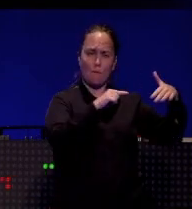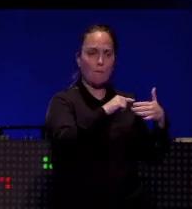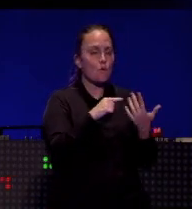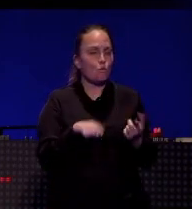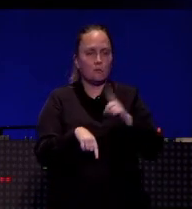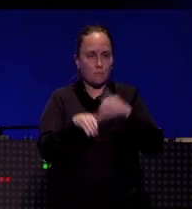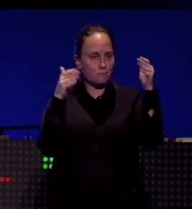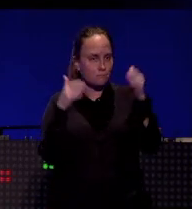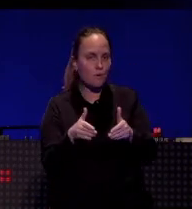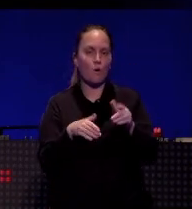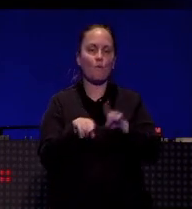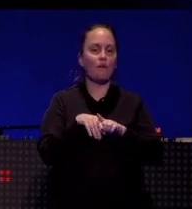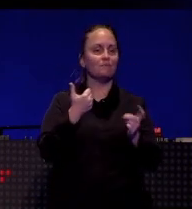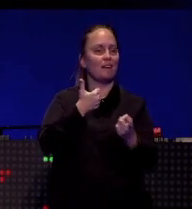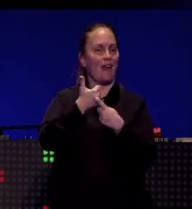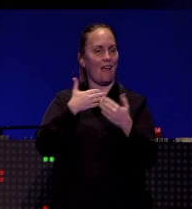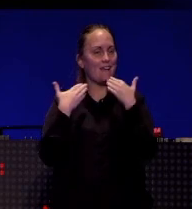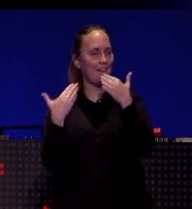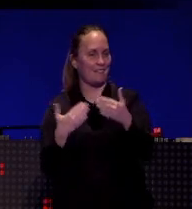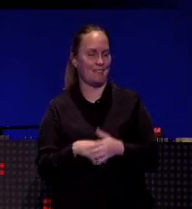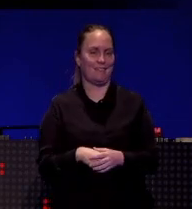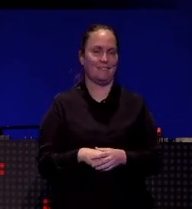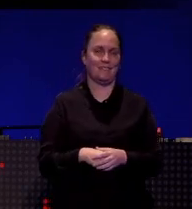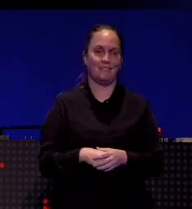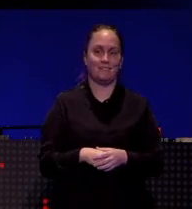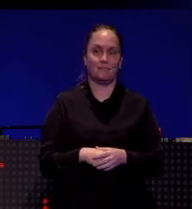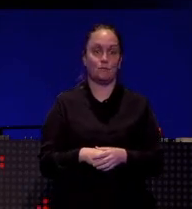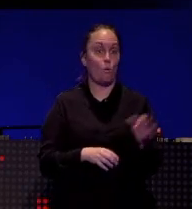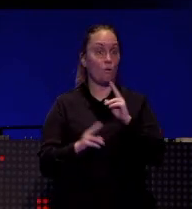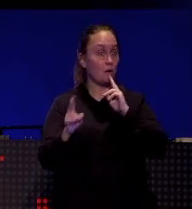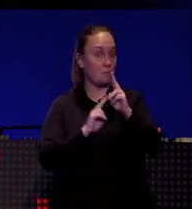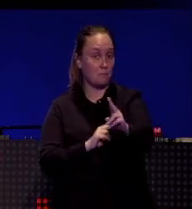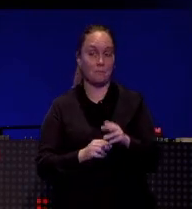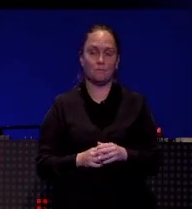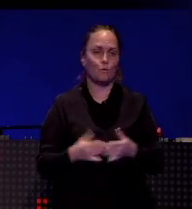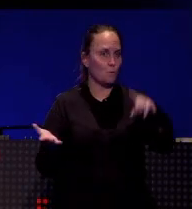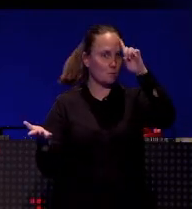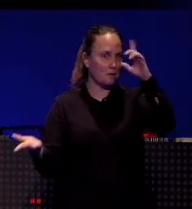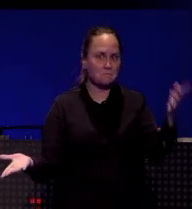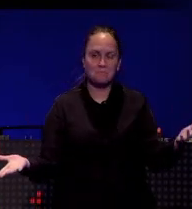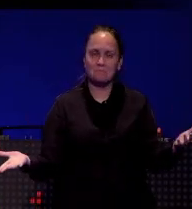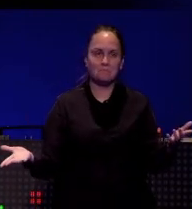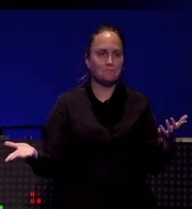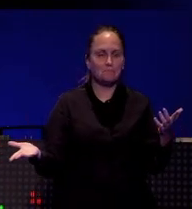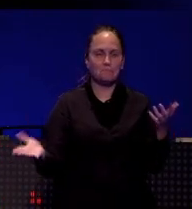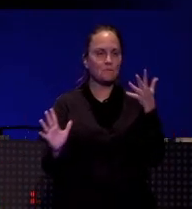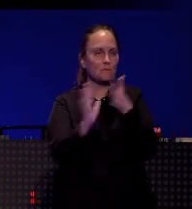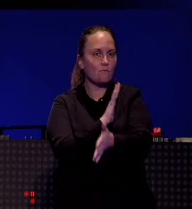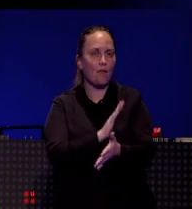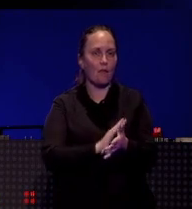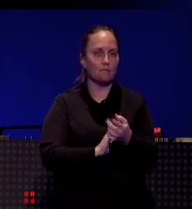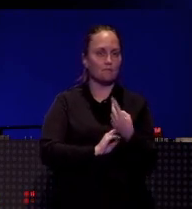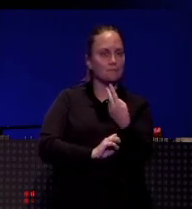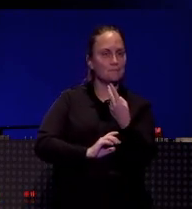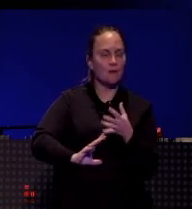ratito a contestar a dar un like como agradecimiento a responderle no sé crear esa conexión es esa